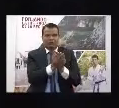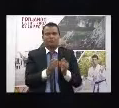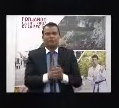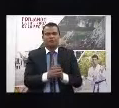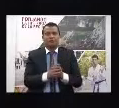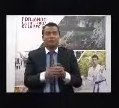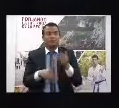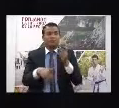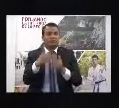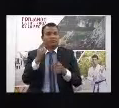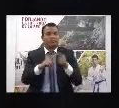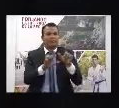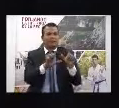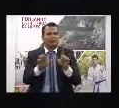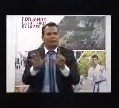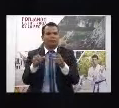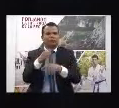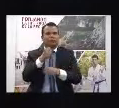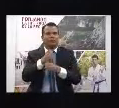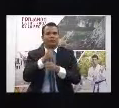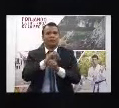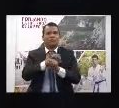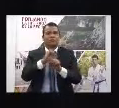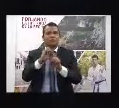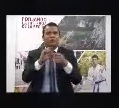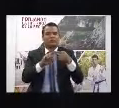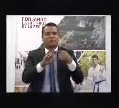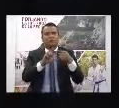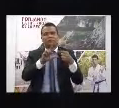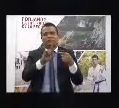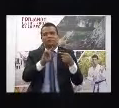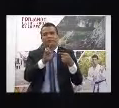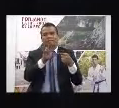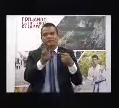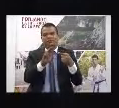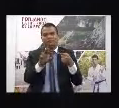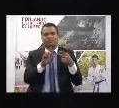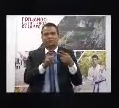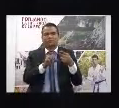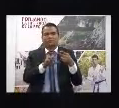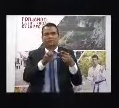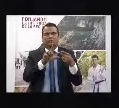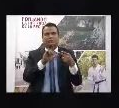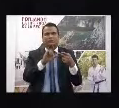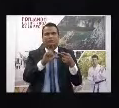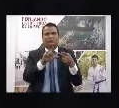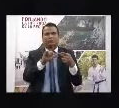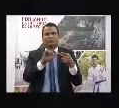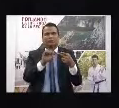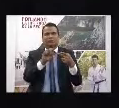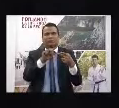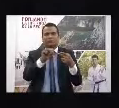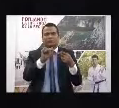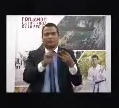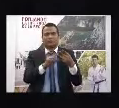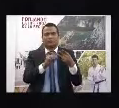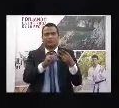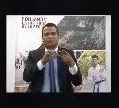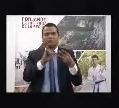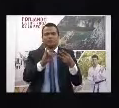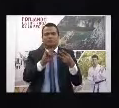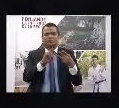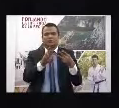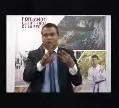Luz Mireya Angulo Cuartas. Liliana Echavarría Palacio. Yuridayana